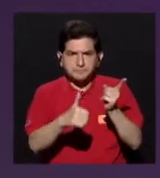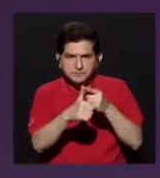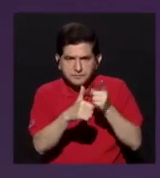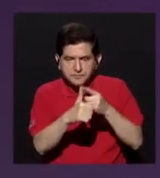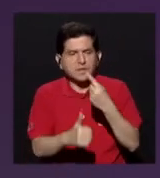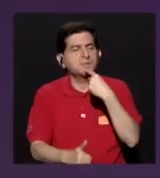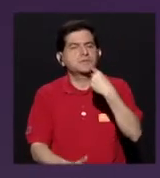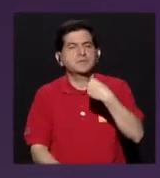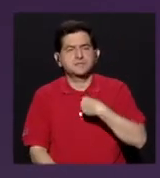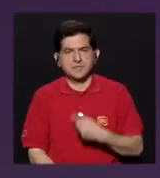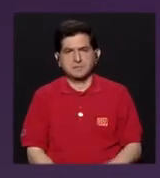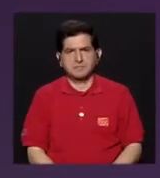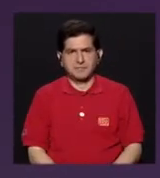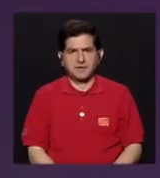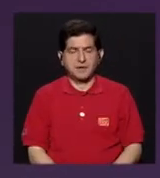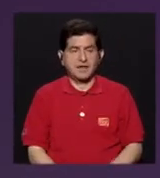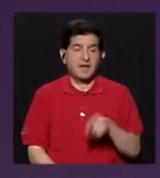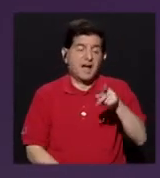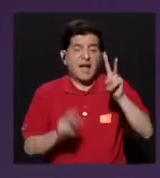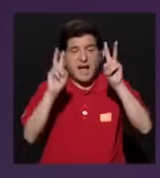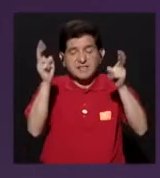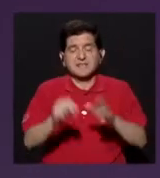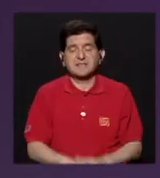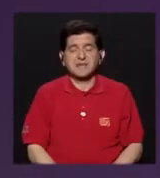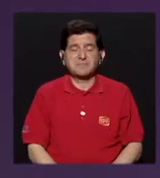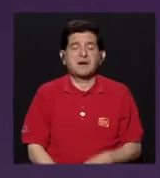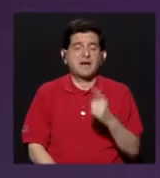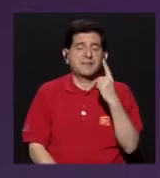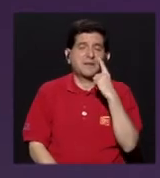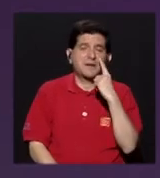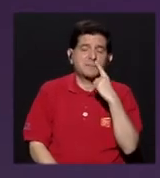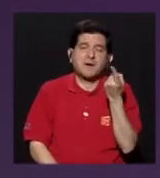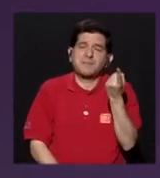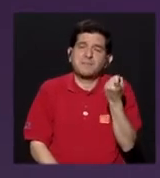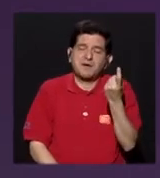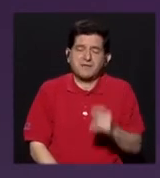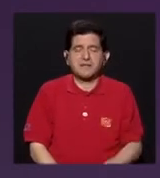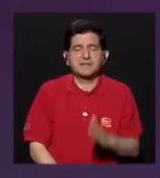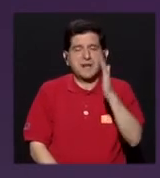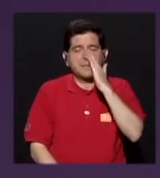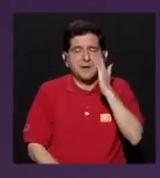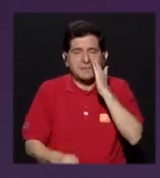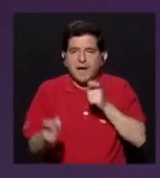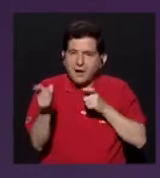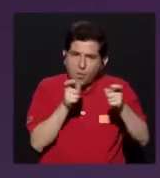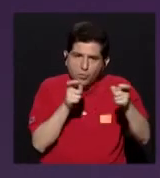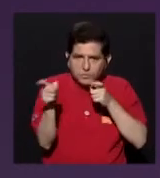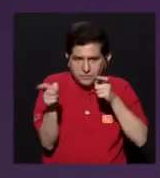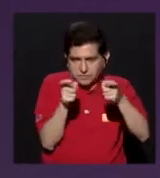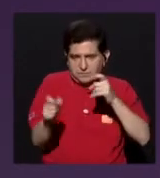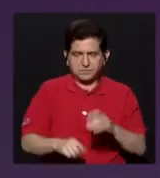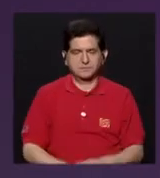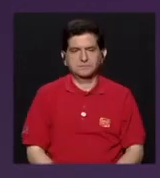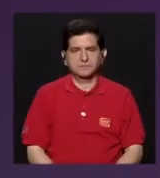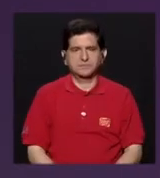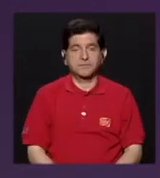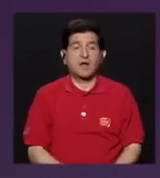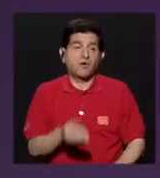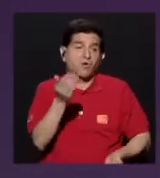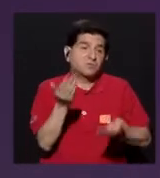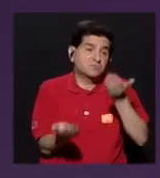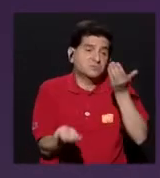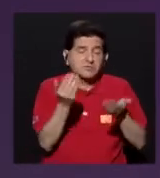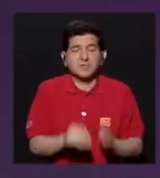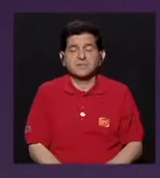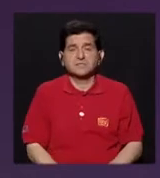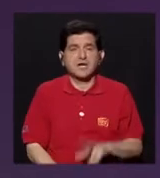me dijo es, ah, bueno, es que es un tema de papá ausente, ¿verdad? Mamá dominante, bueno, que es que probablemente